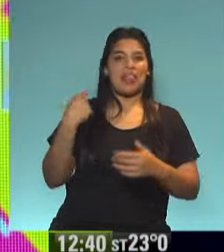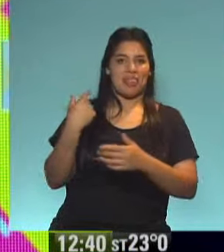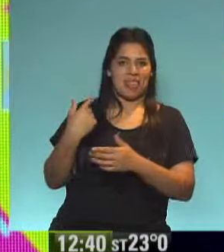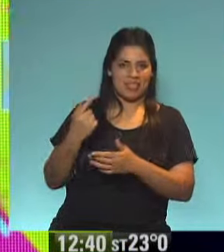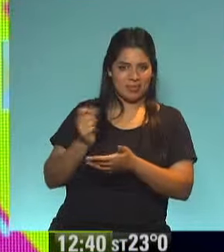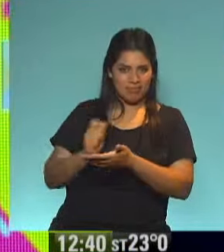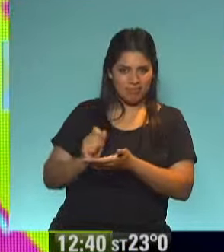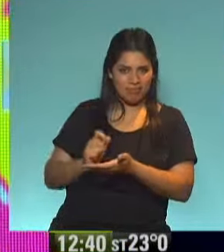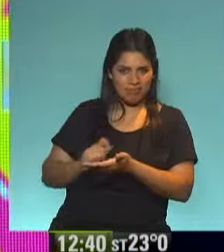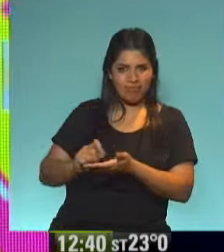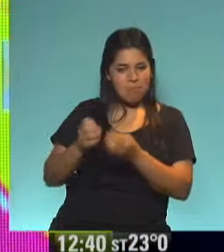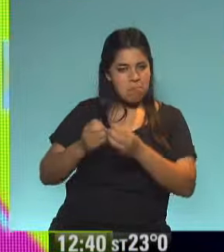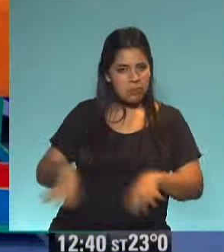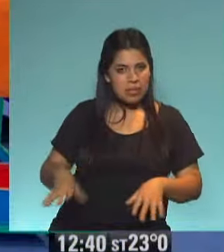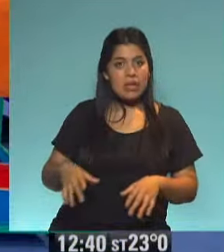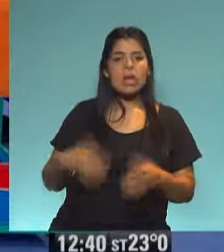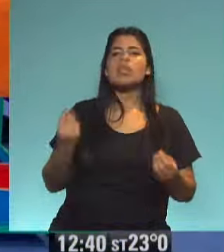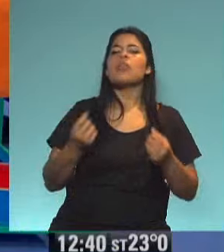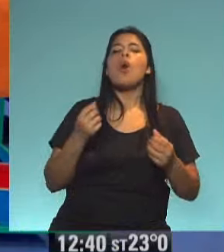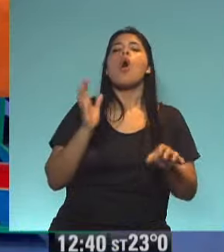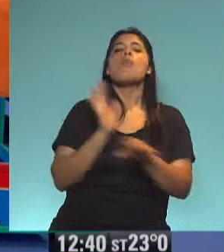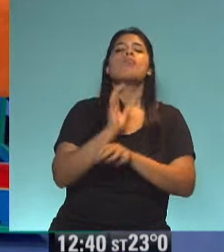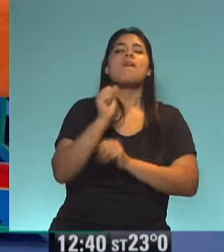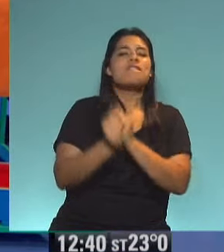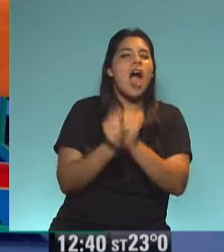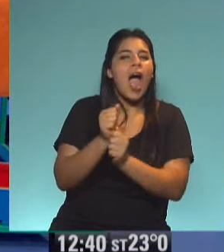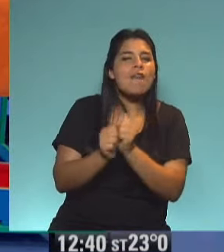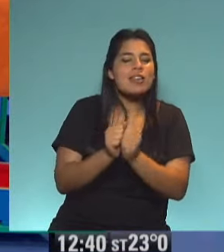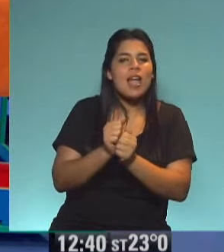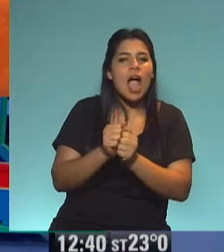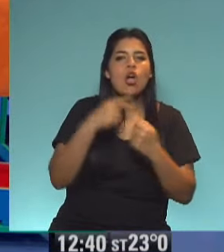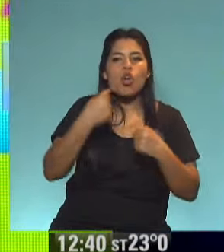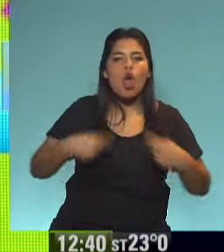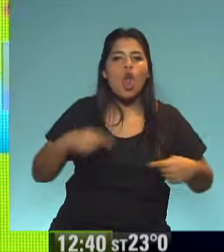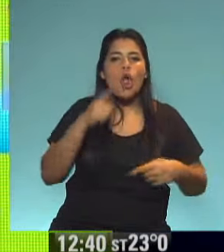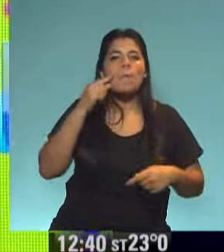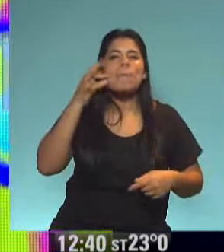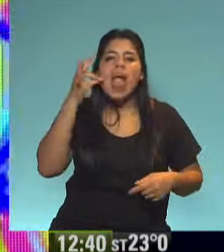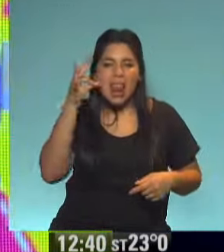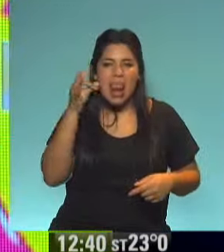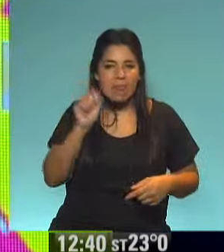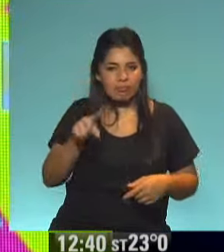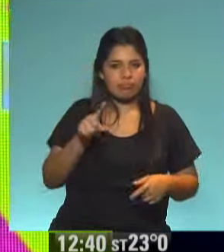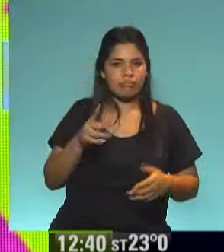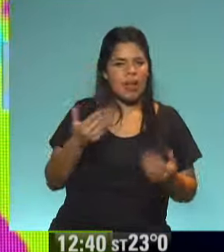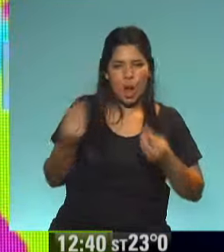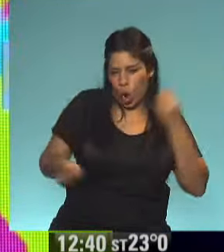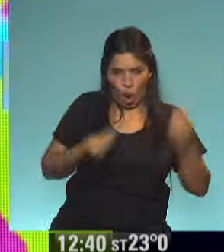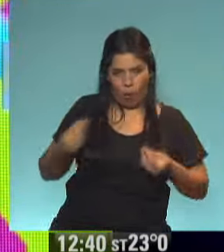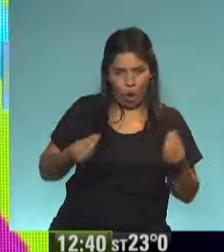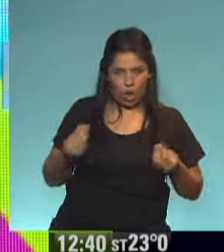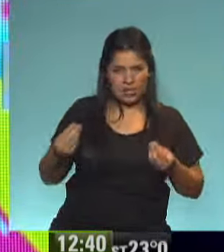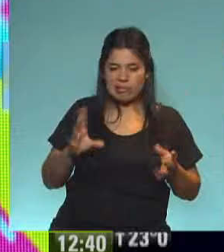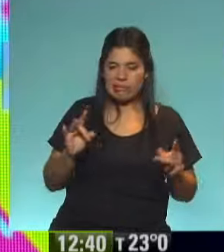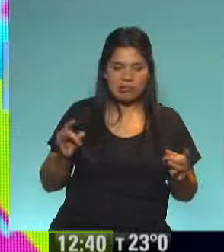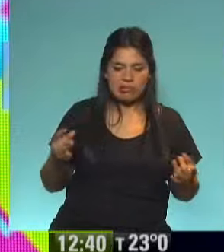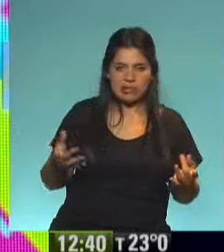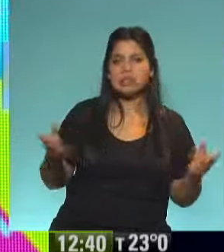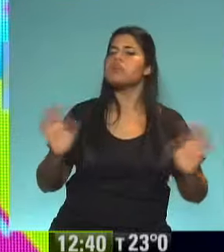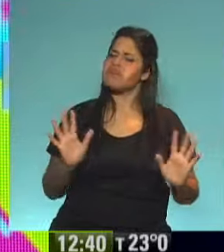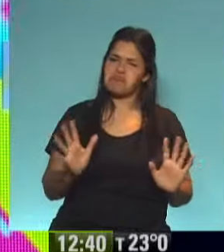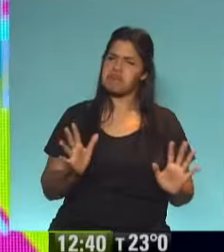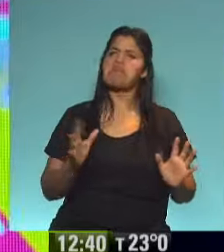es fabricar colores de piel. Fábrica de colores de piel. Entonces, ¿qué vamos a hacer? ¿Cómo se hacen los colores de piel? Qué difícil, ¿no? Vamos